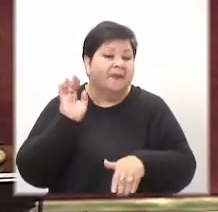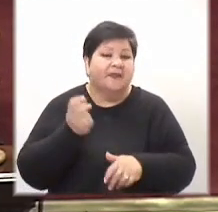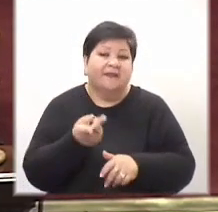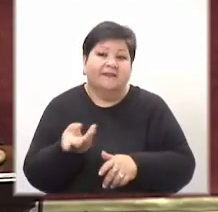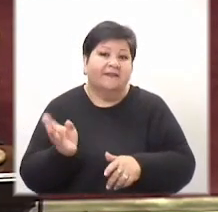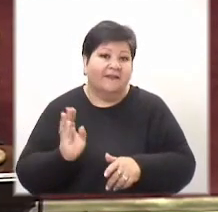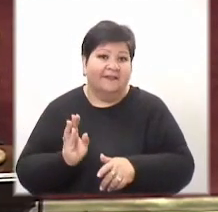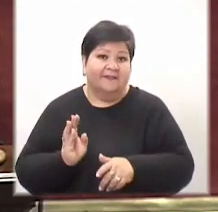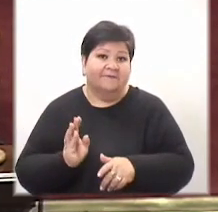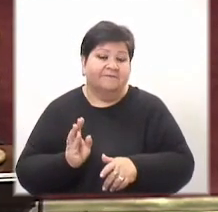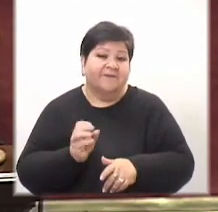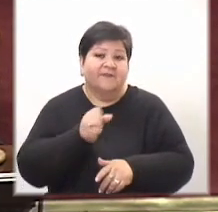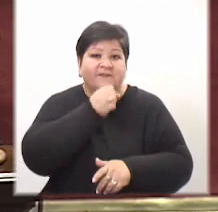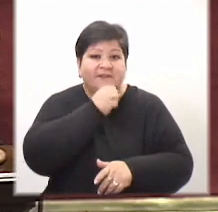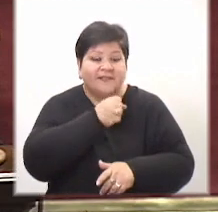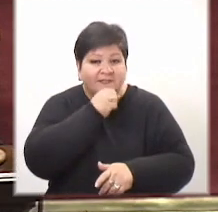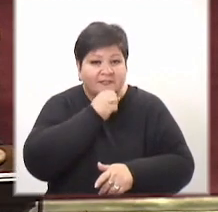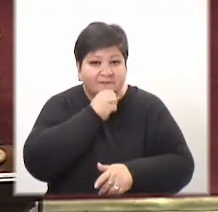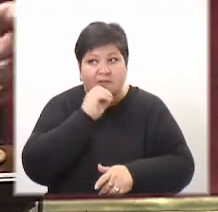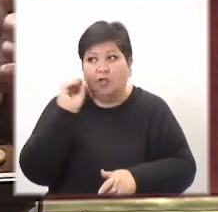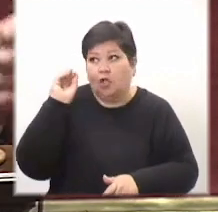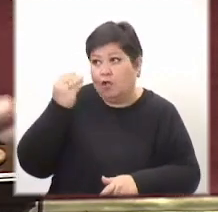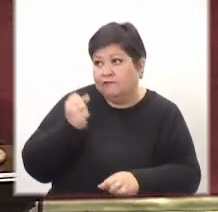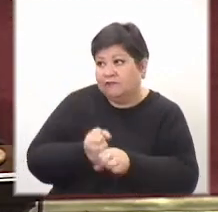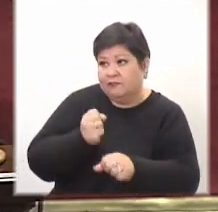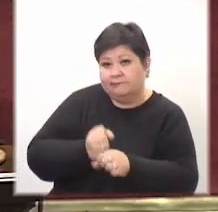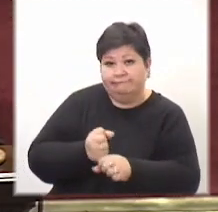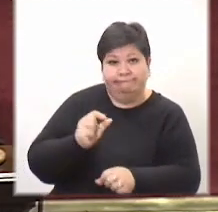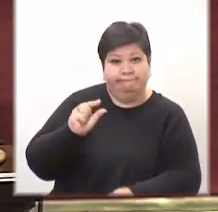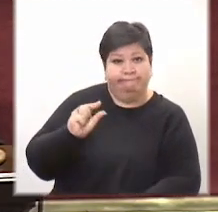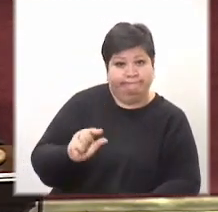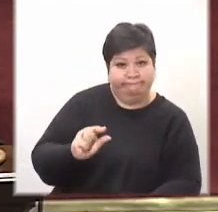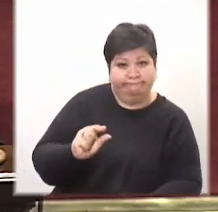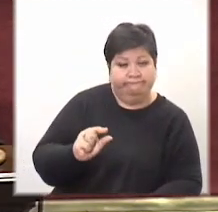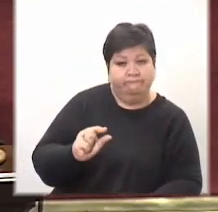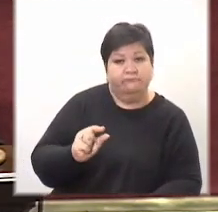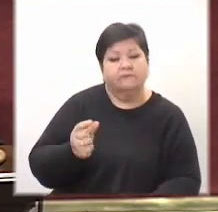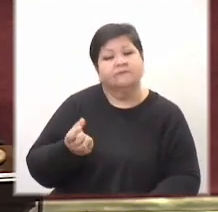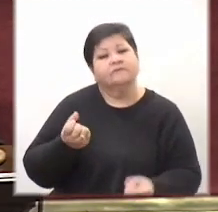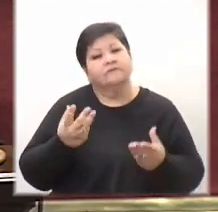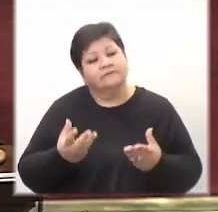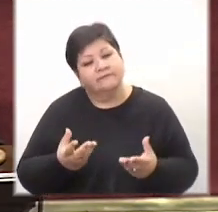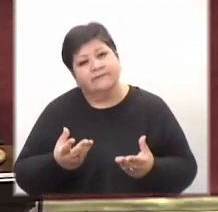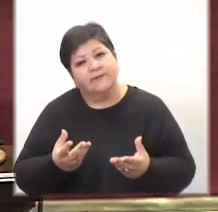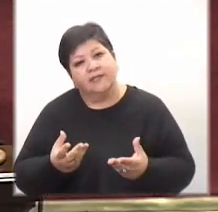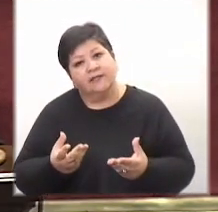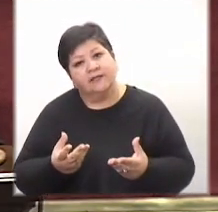en etapa de vejez que jóvenes activos. Debido a